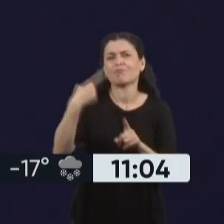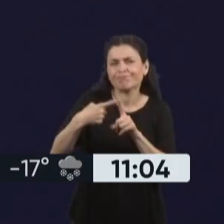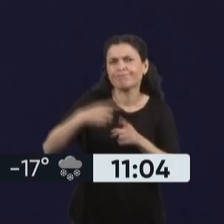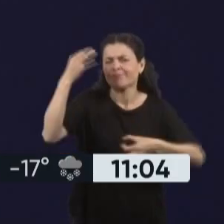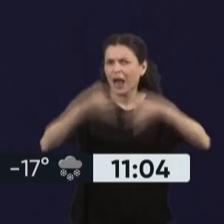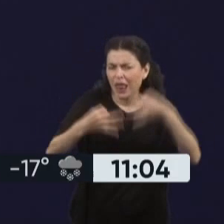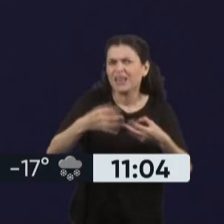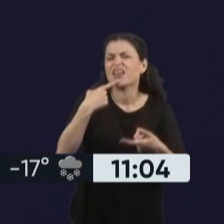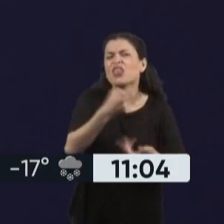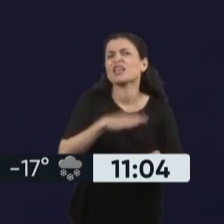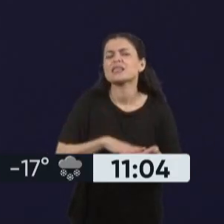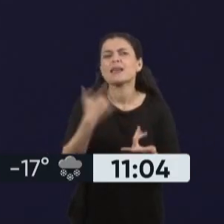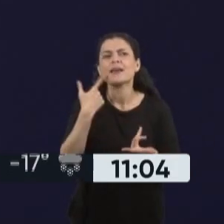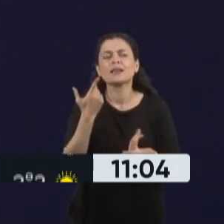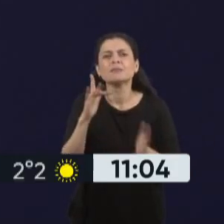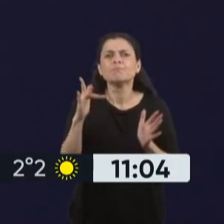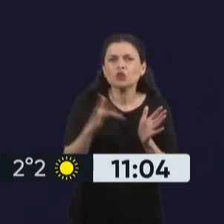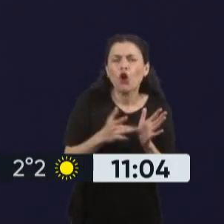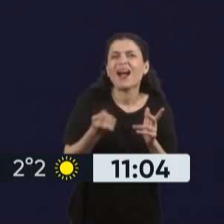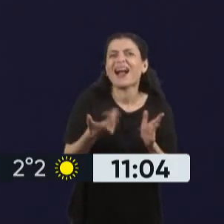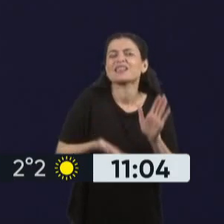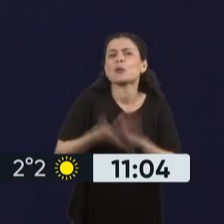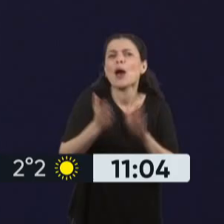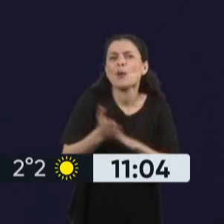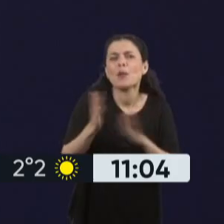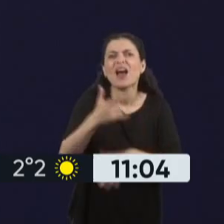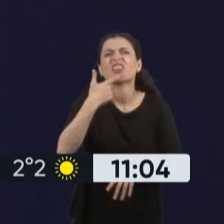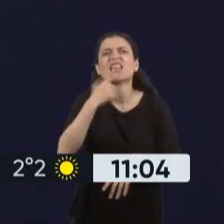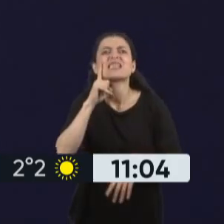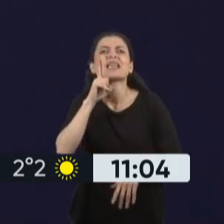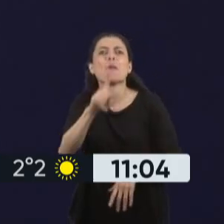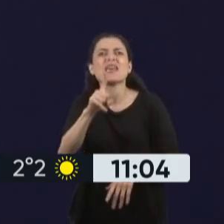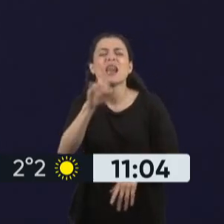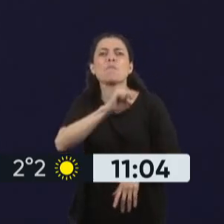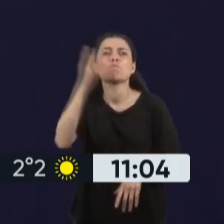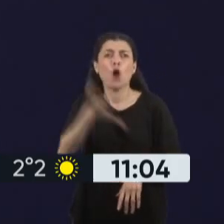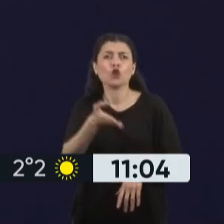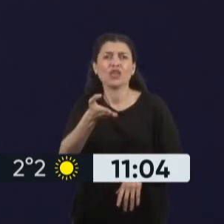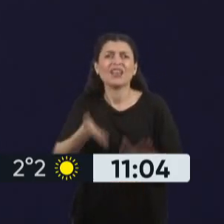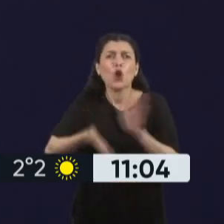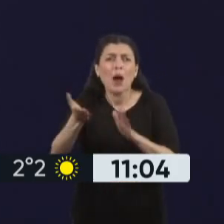implicaba en aquel momento estar viajando una inflación anual del 17.000%.